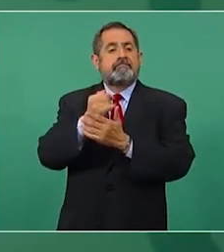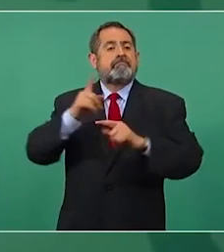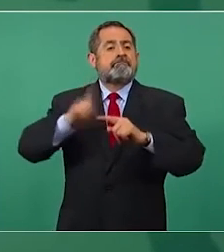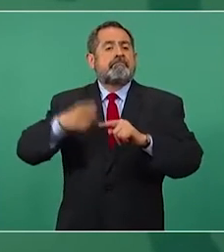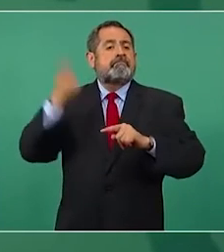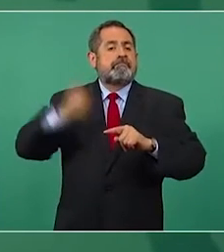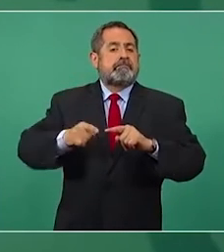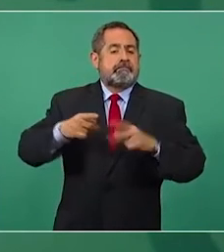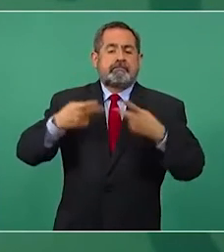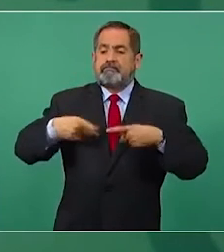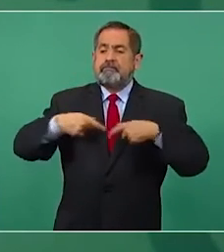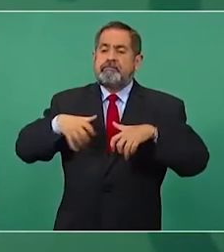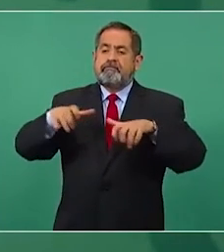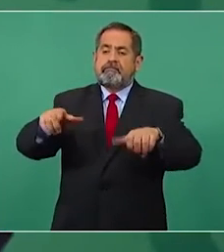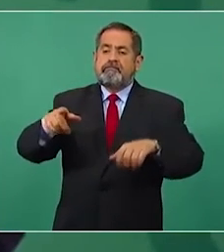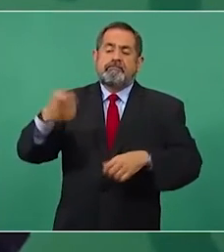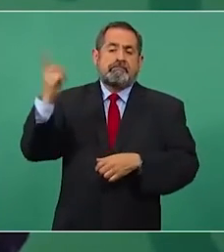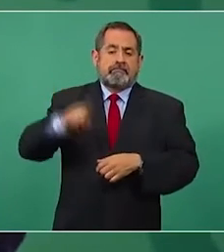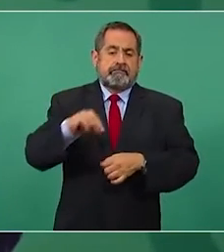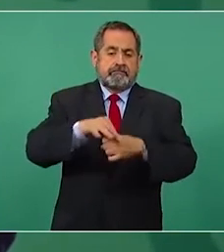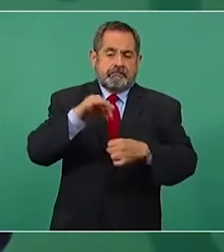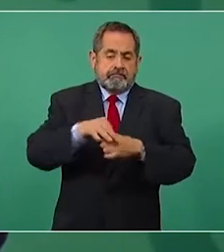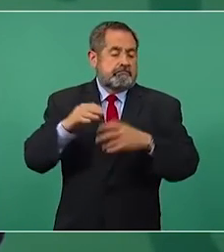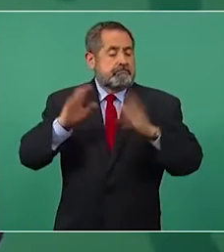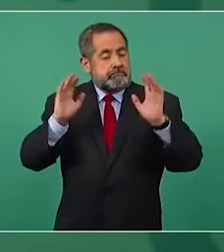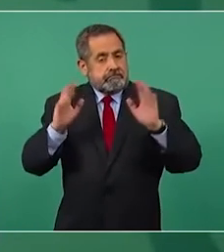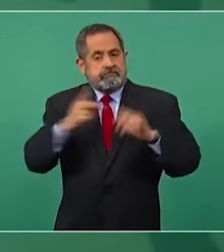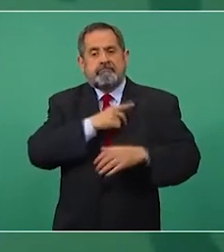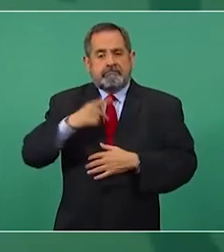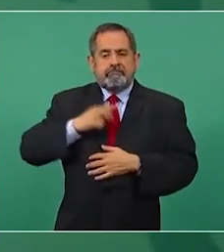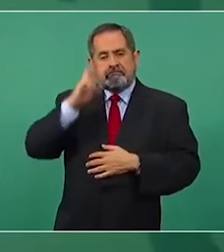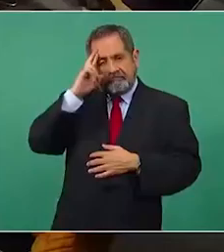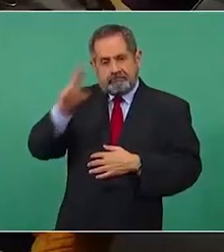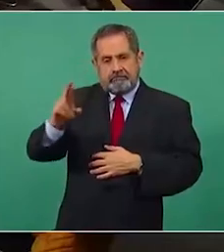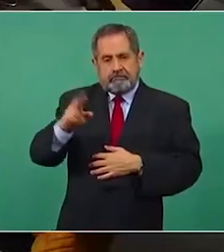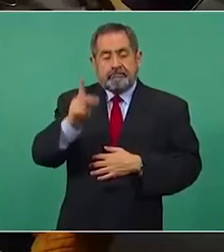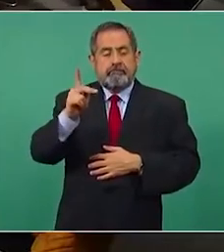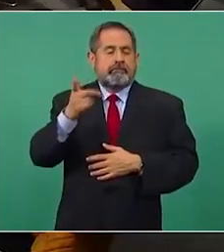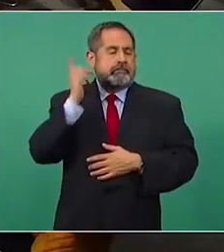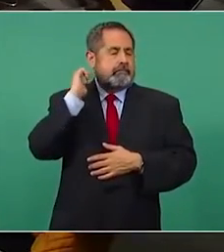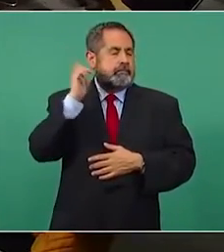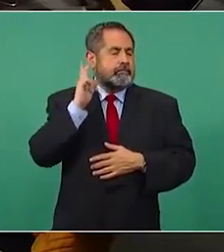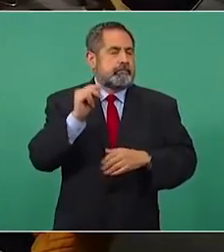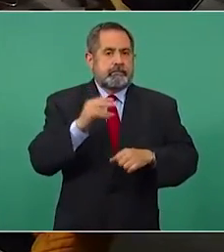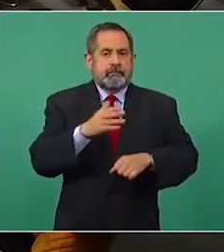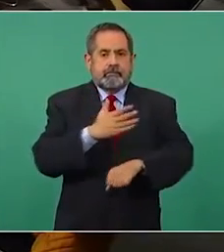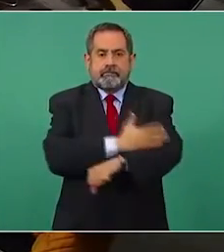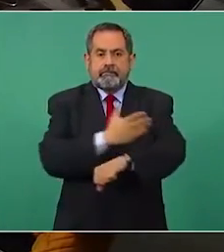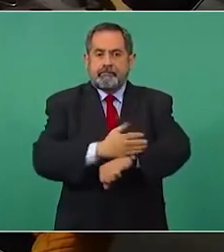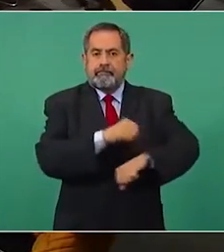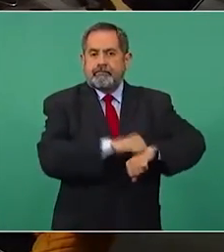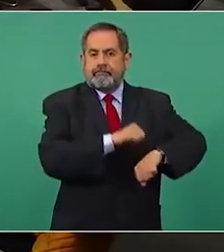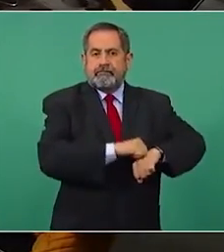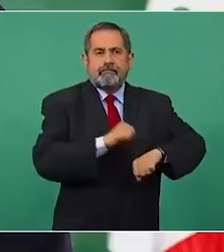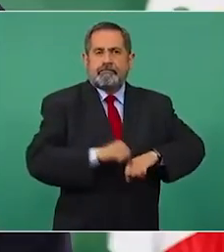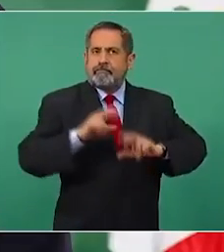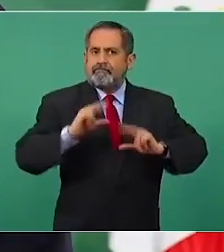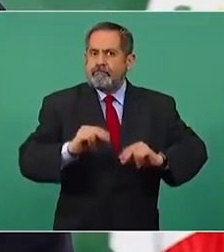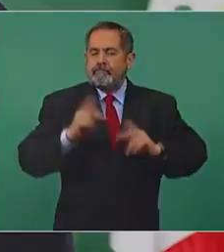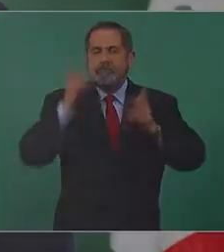y hay que respetar, pero toco madera.